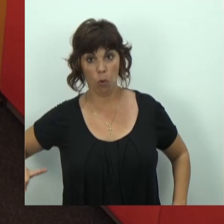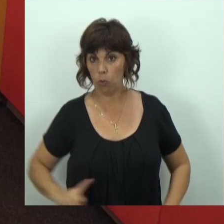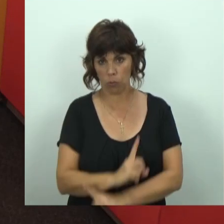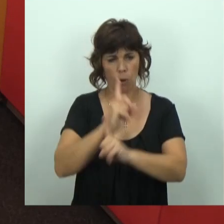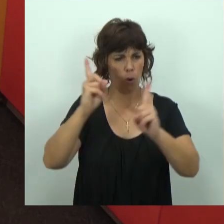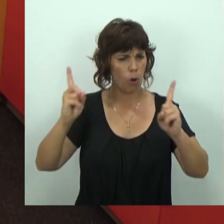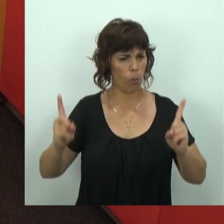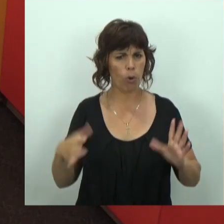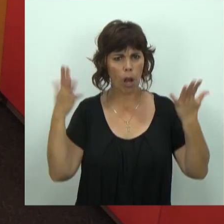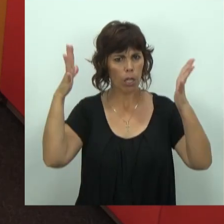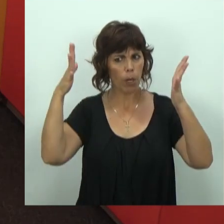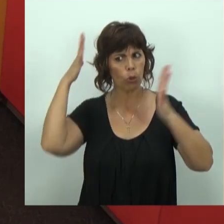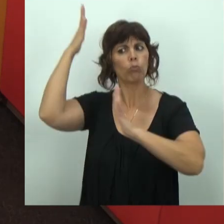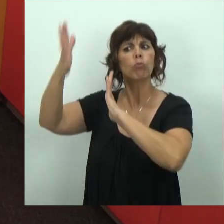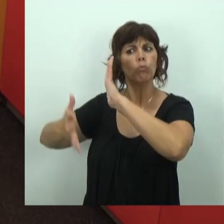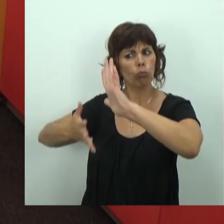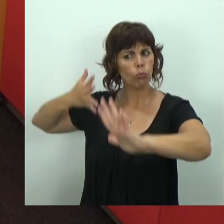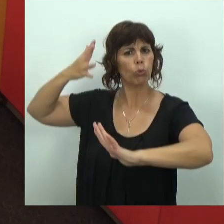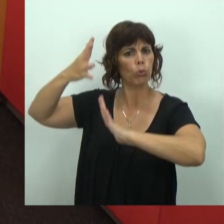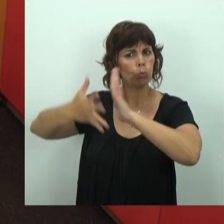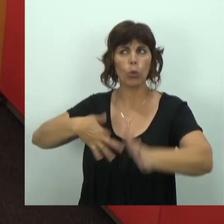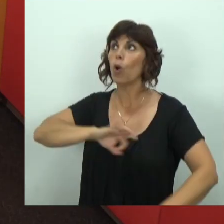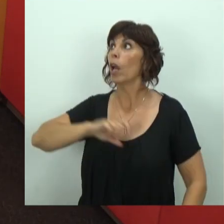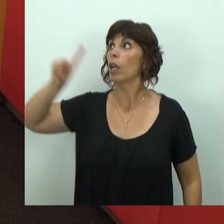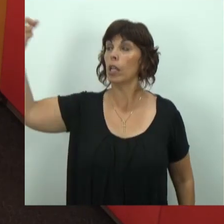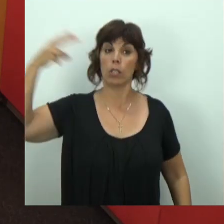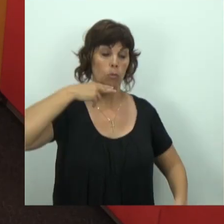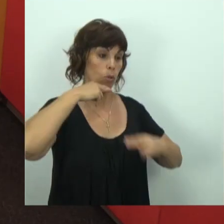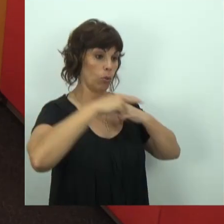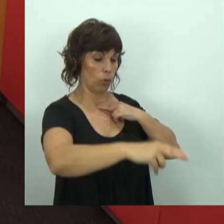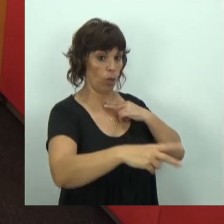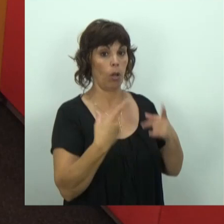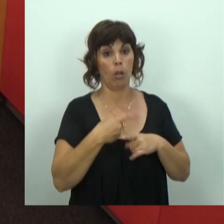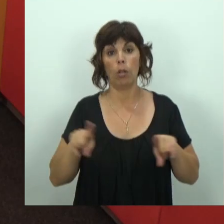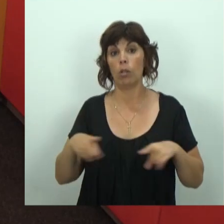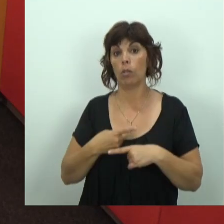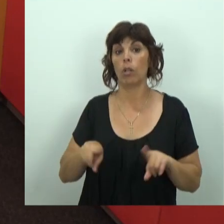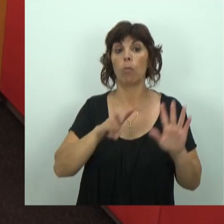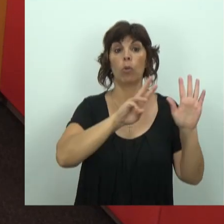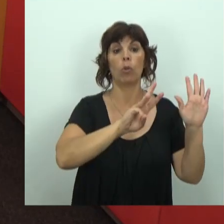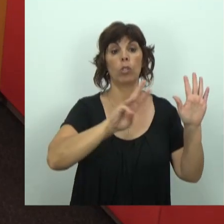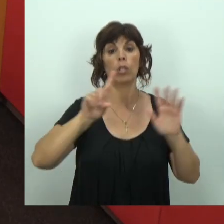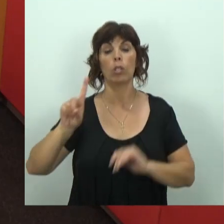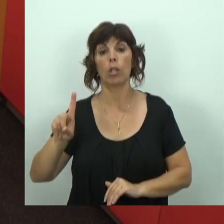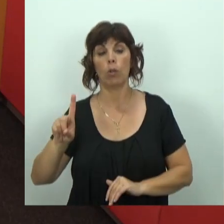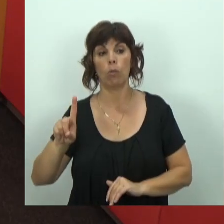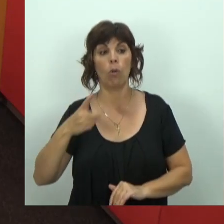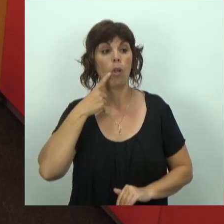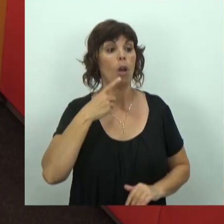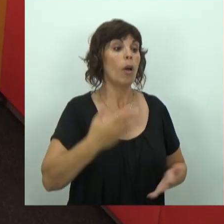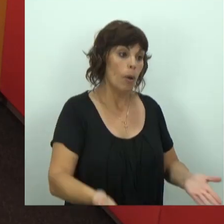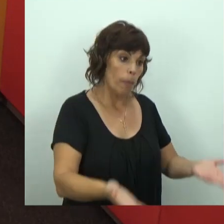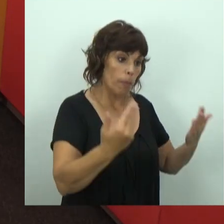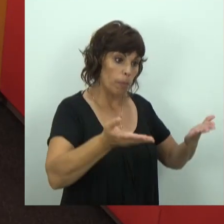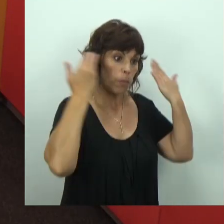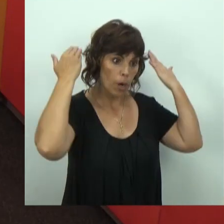tu boca. Y yo la llenaré, dijo el Señor, en Salmos 81:10. Sigue orando en